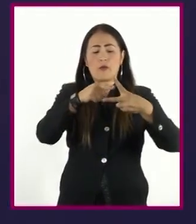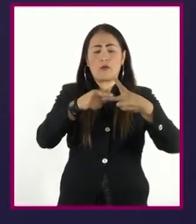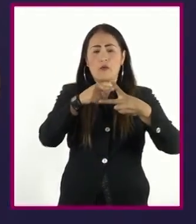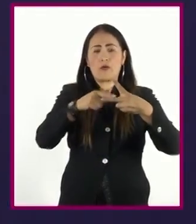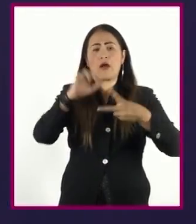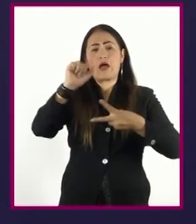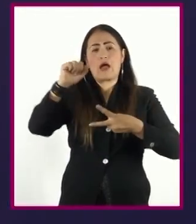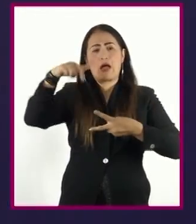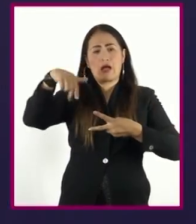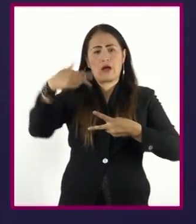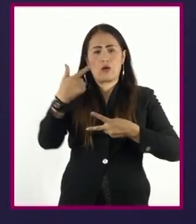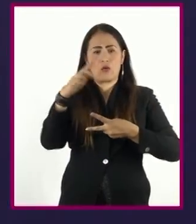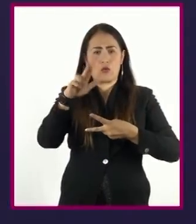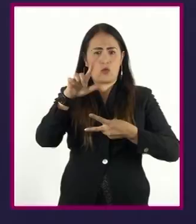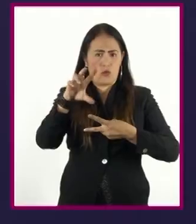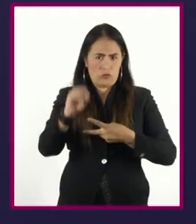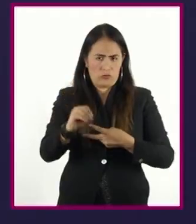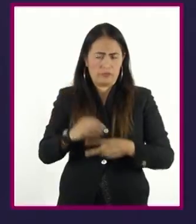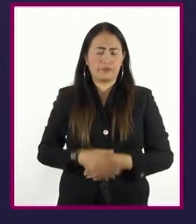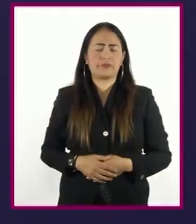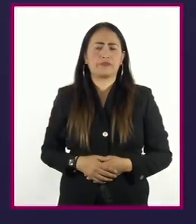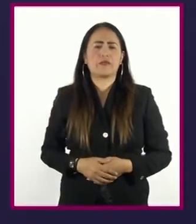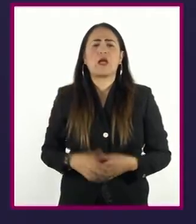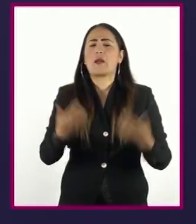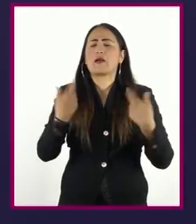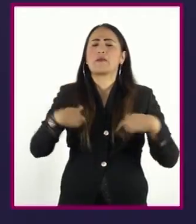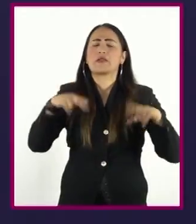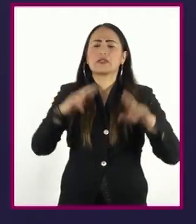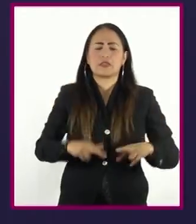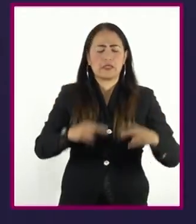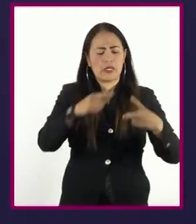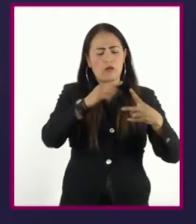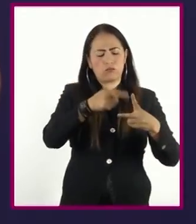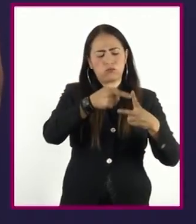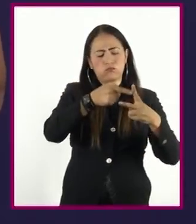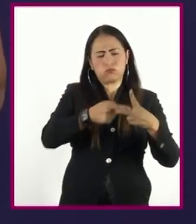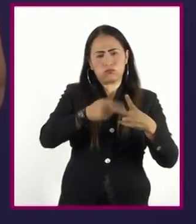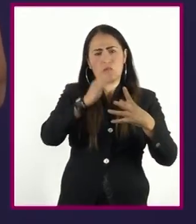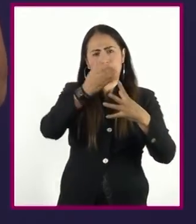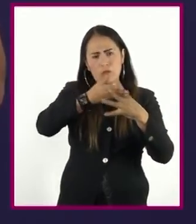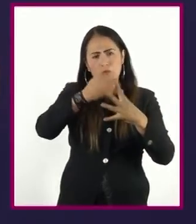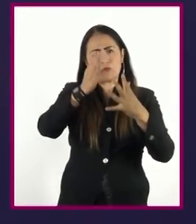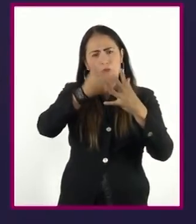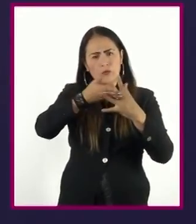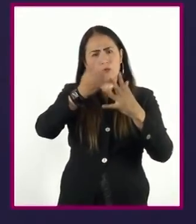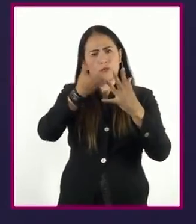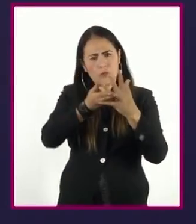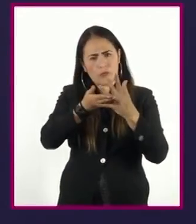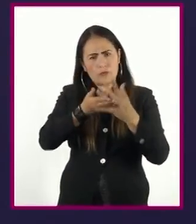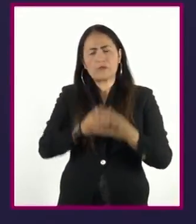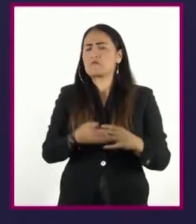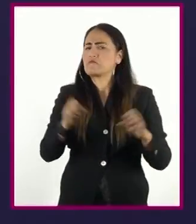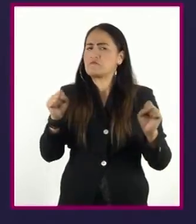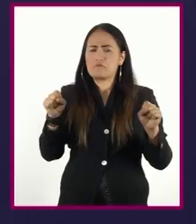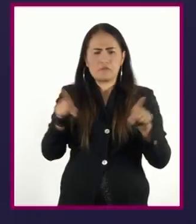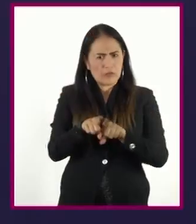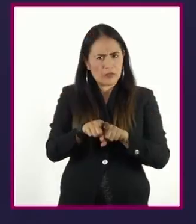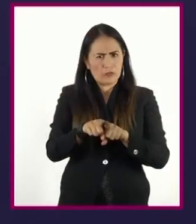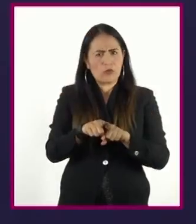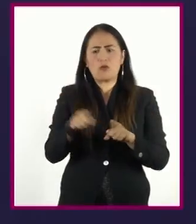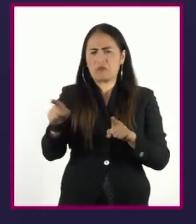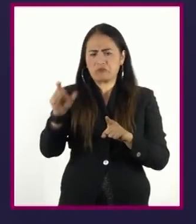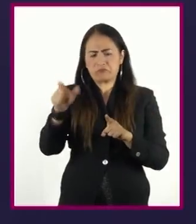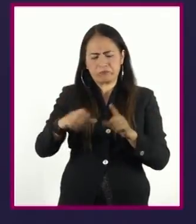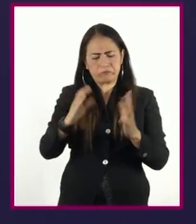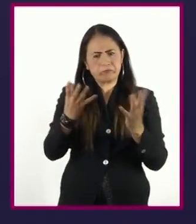lo que nos ha explicado, la proporción que representa cada categoría respecto al total debe guardar la misma proporción que el